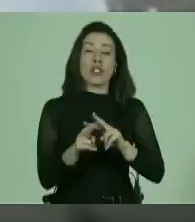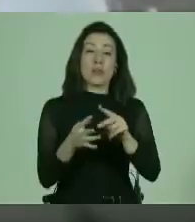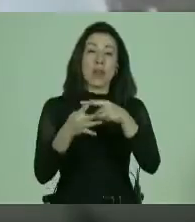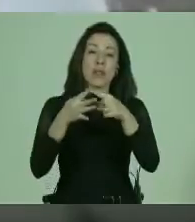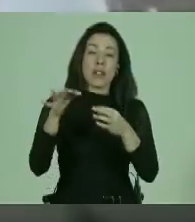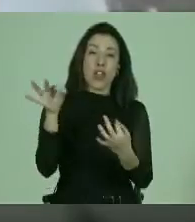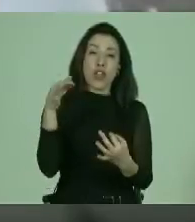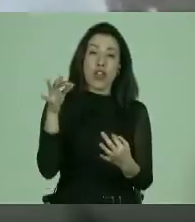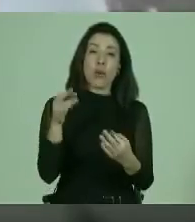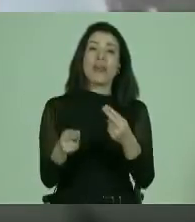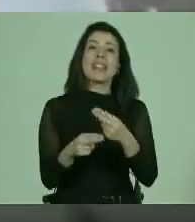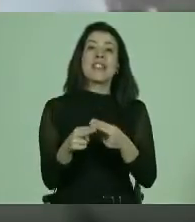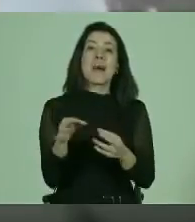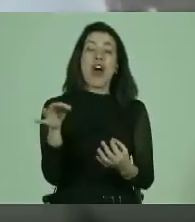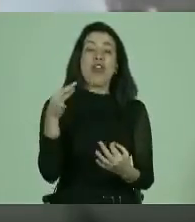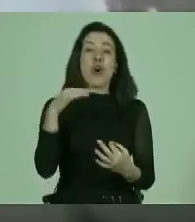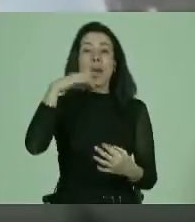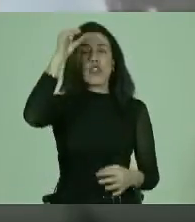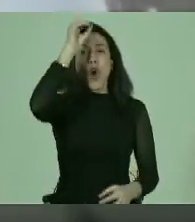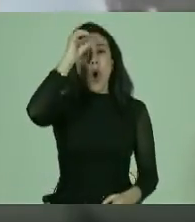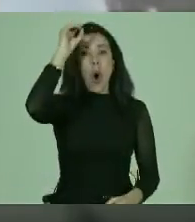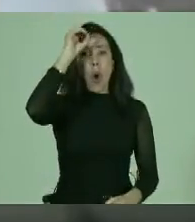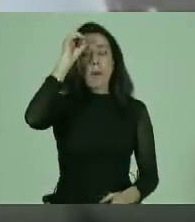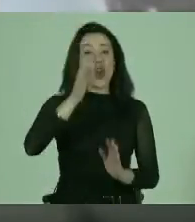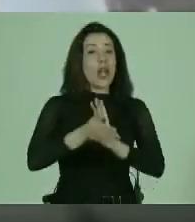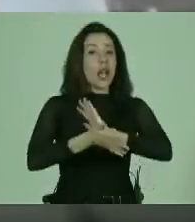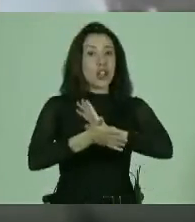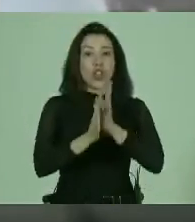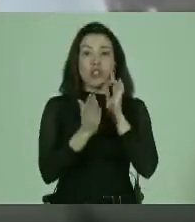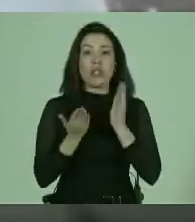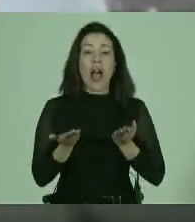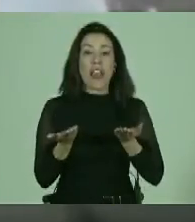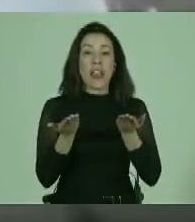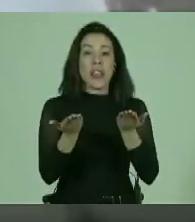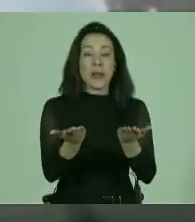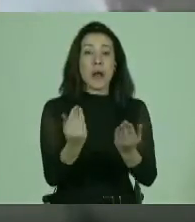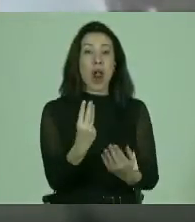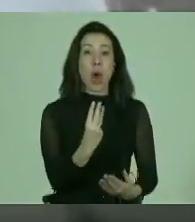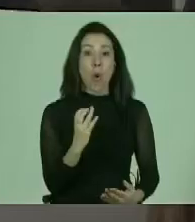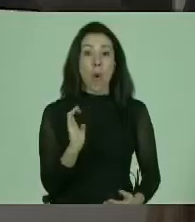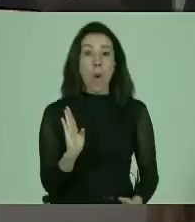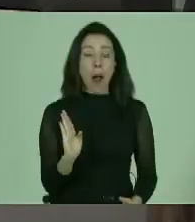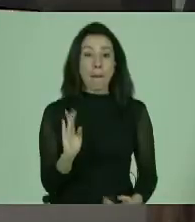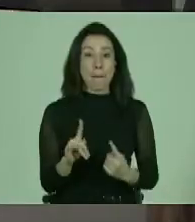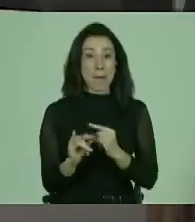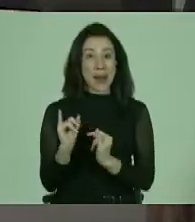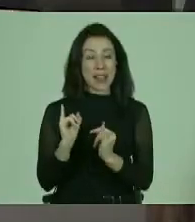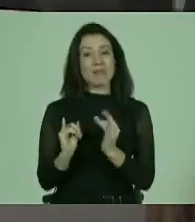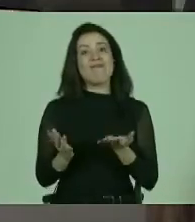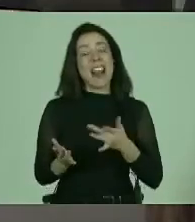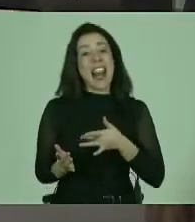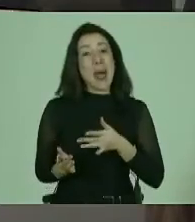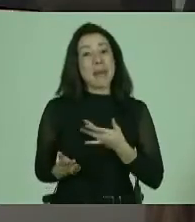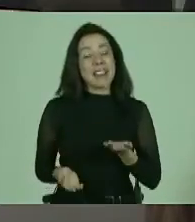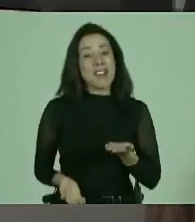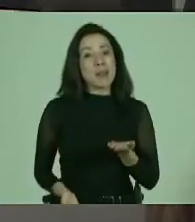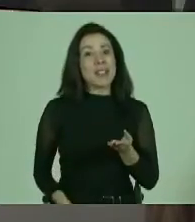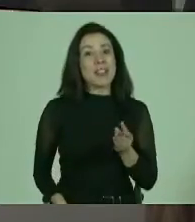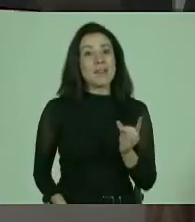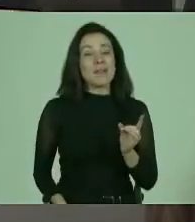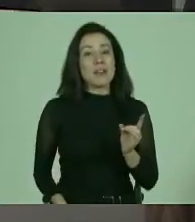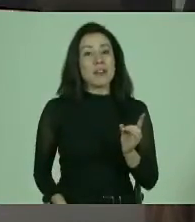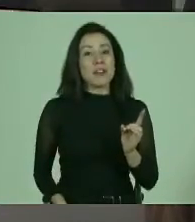serie de documentos que le llamamos documentos de opinión que están todos disponibles en la página web eso sí lamentablemente no